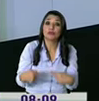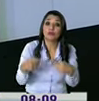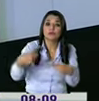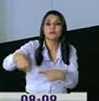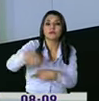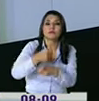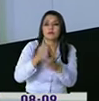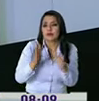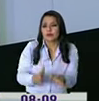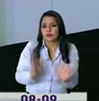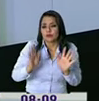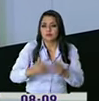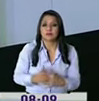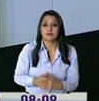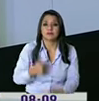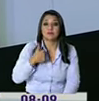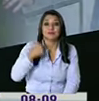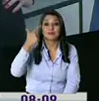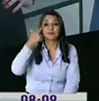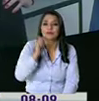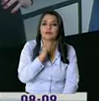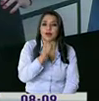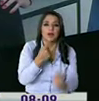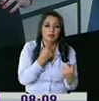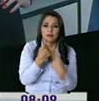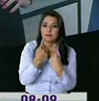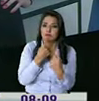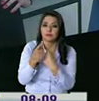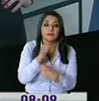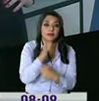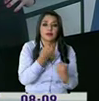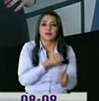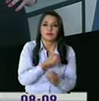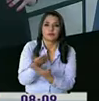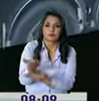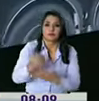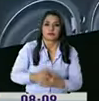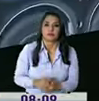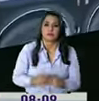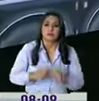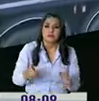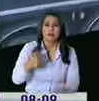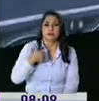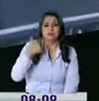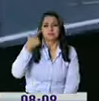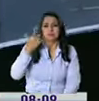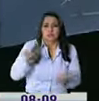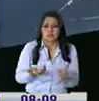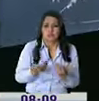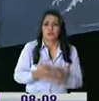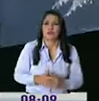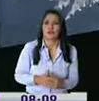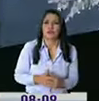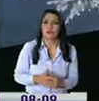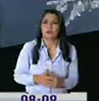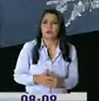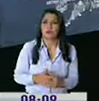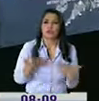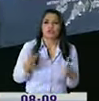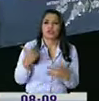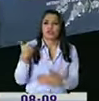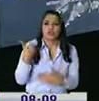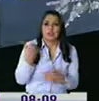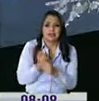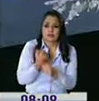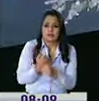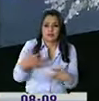estos trabajadores. Yo creo que falta el diálogo, falta hablar con ellos. Y lo que sí me llama mucho la atención es que no tienen implementos. Y